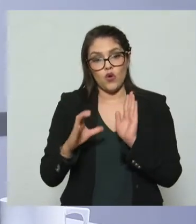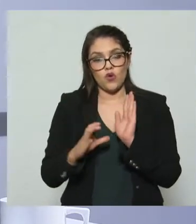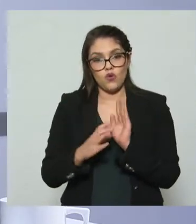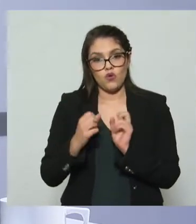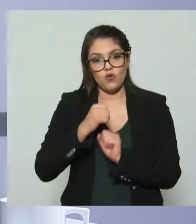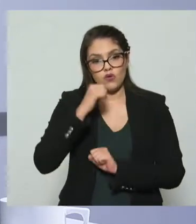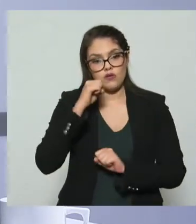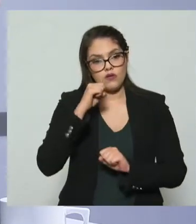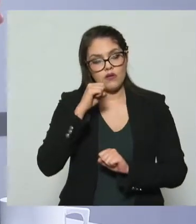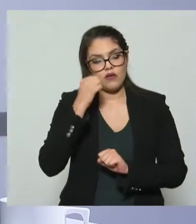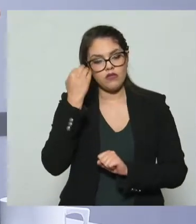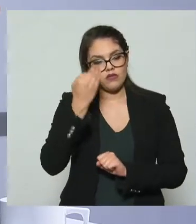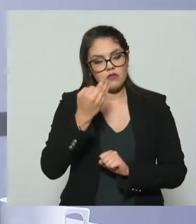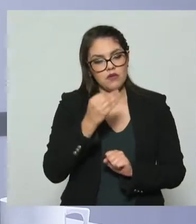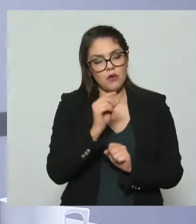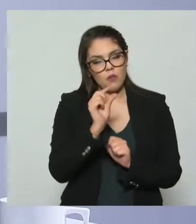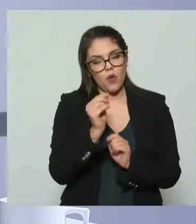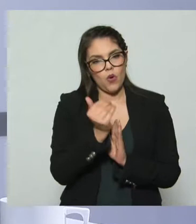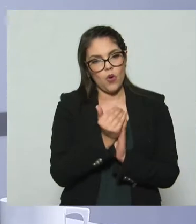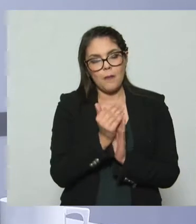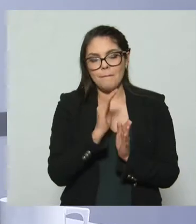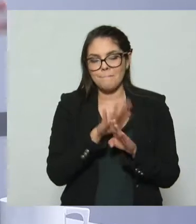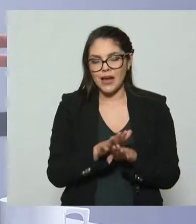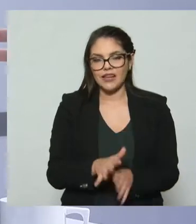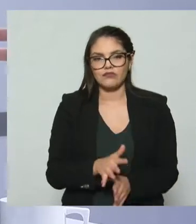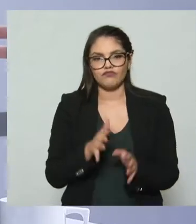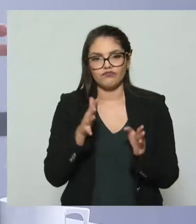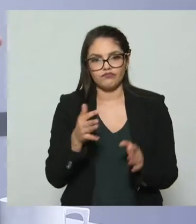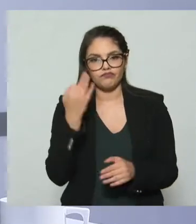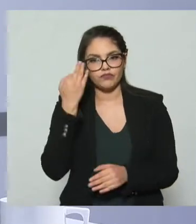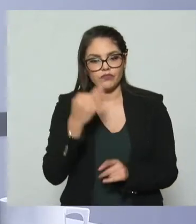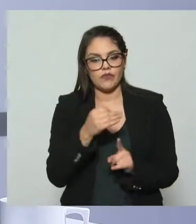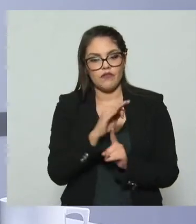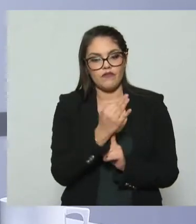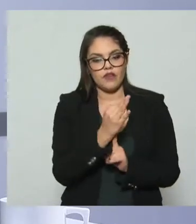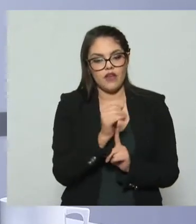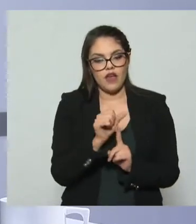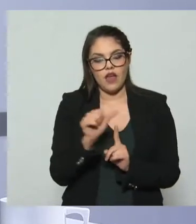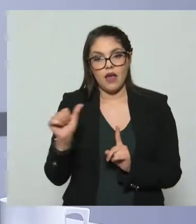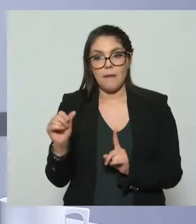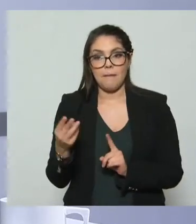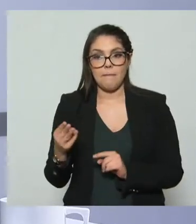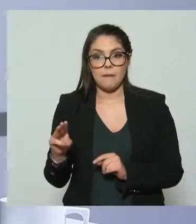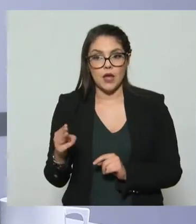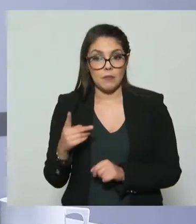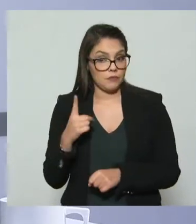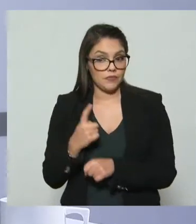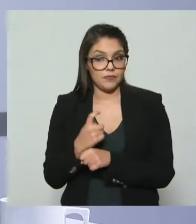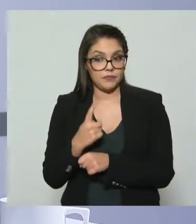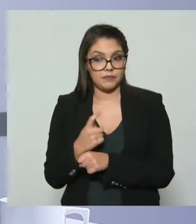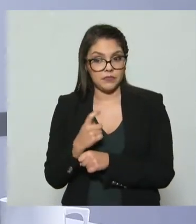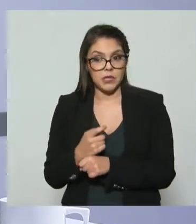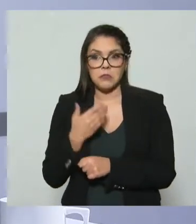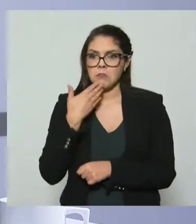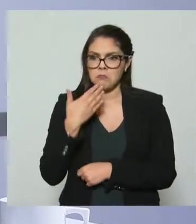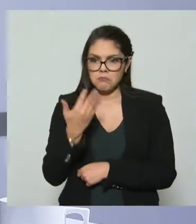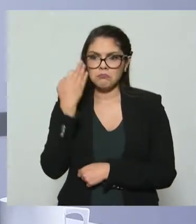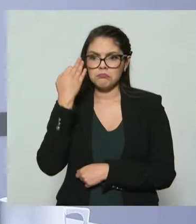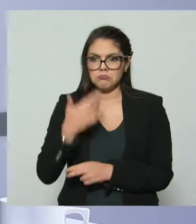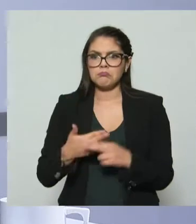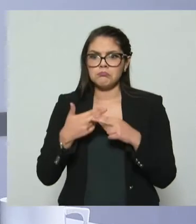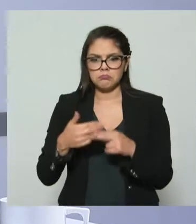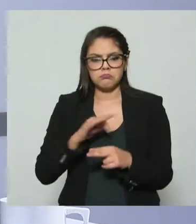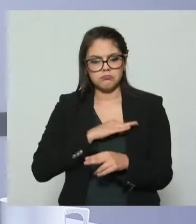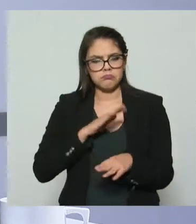más amplio. Va a ser, este periodo primero es de febrero a mayo, entonces vamos a tener un muy buen tiempo para hacer